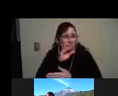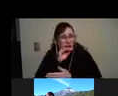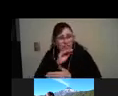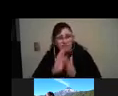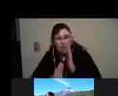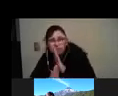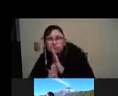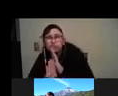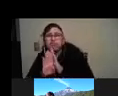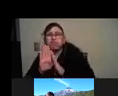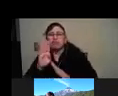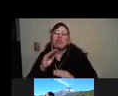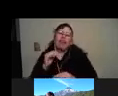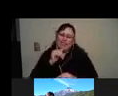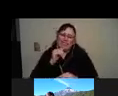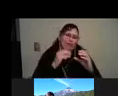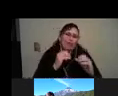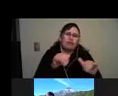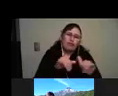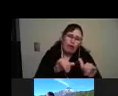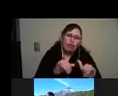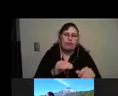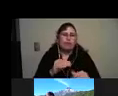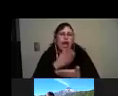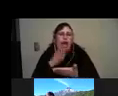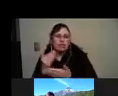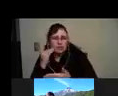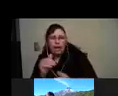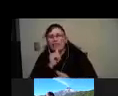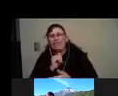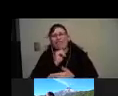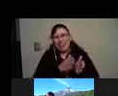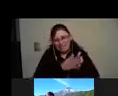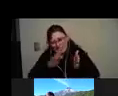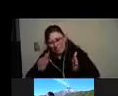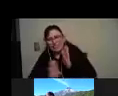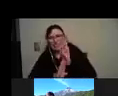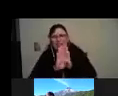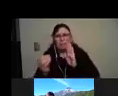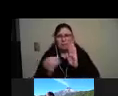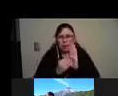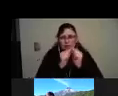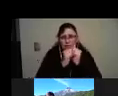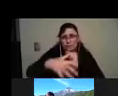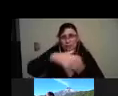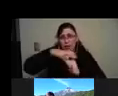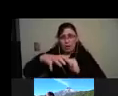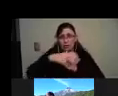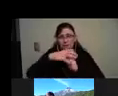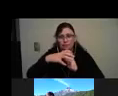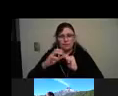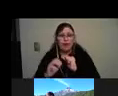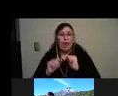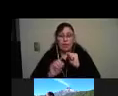ejemplo, entonces, cuando hablamos de un cerebro inmaduro en términos de neurología infantil, estamos